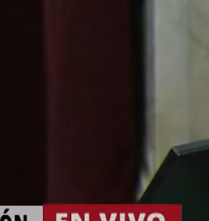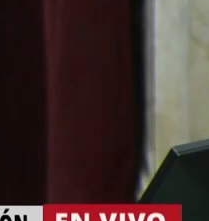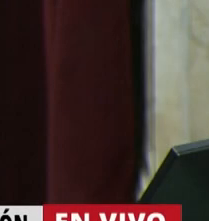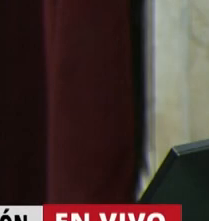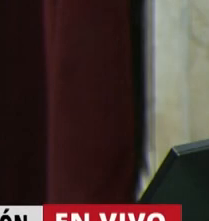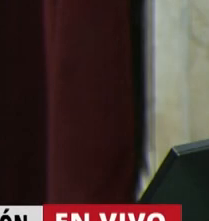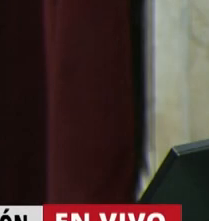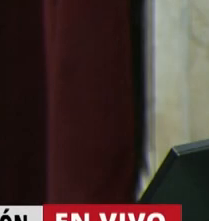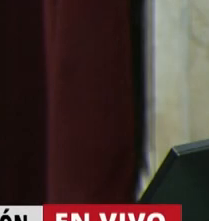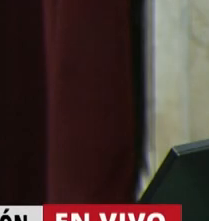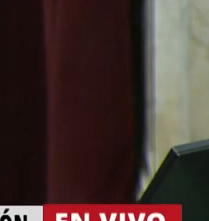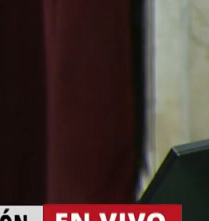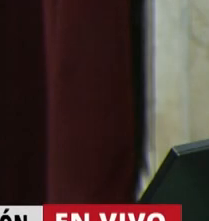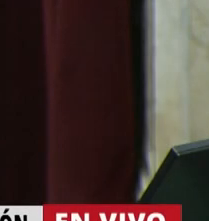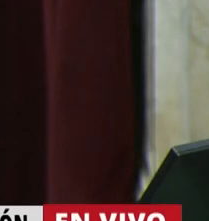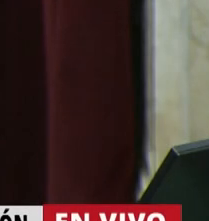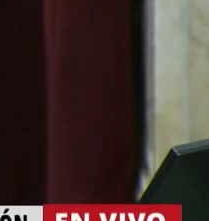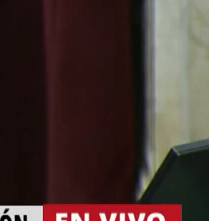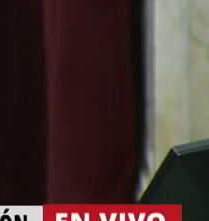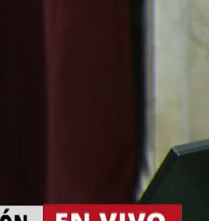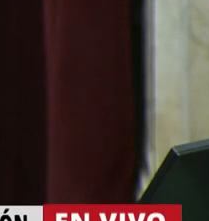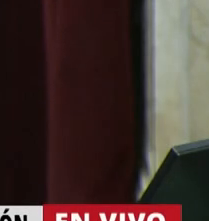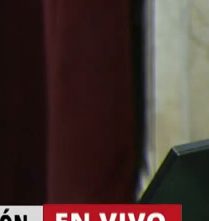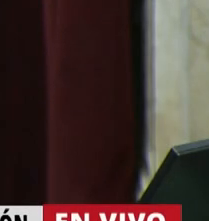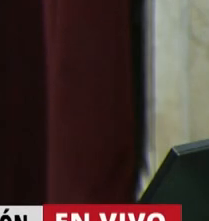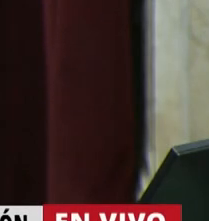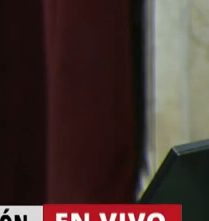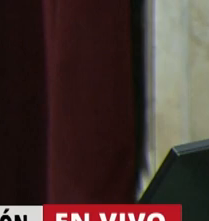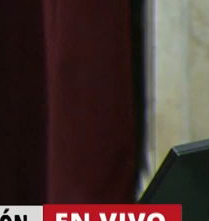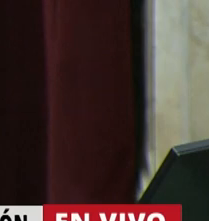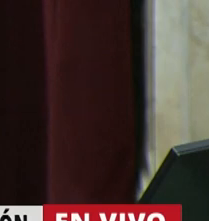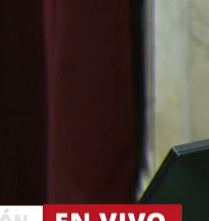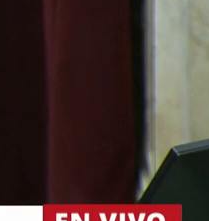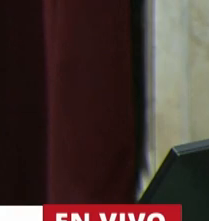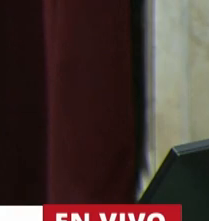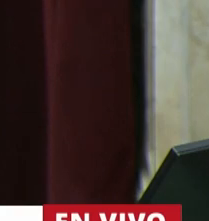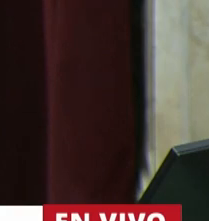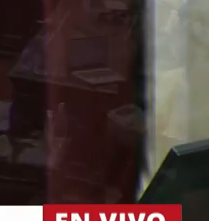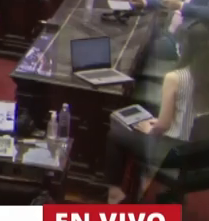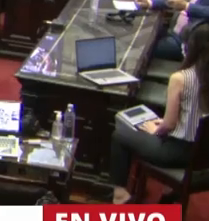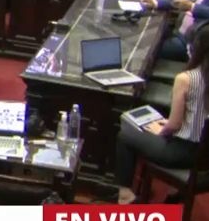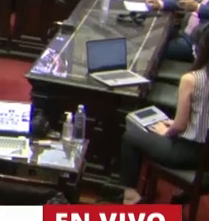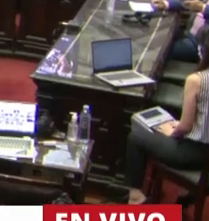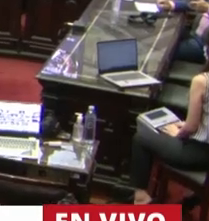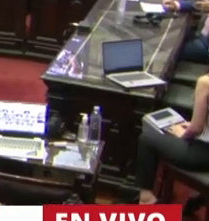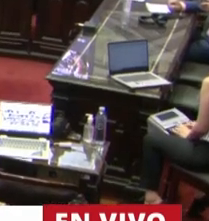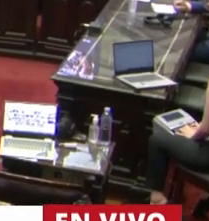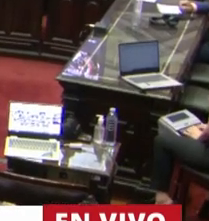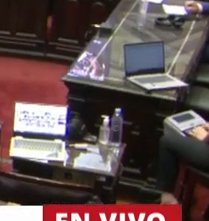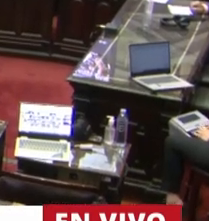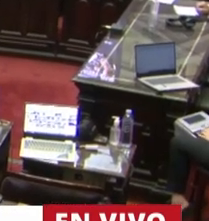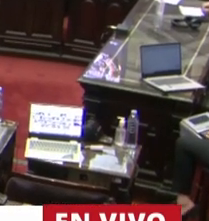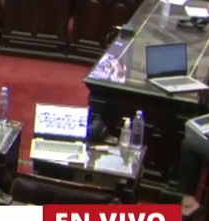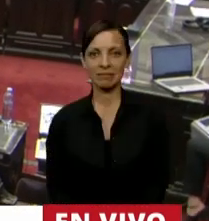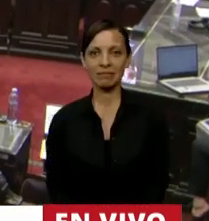En el uso de la palabra, el diputado Héctor Estefani. Gracias, señor presidente. Queremos